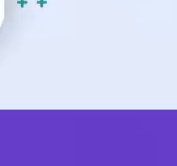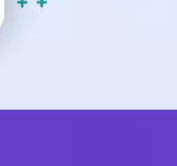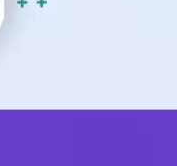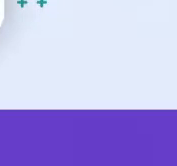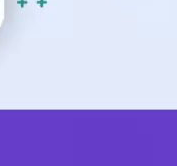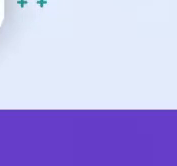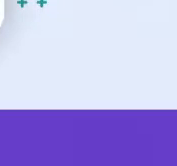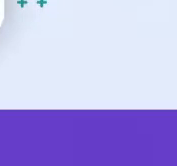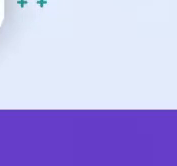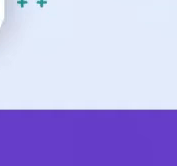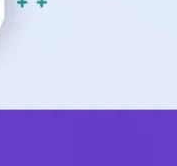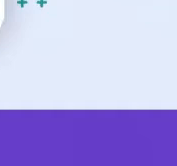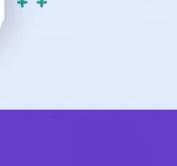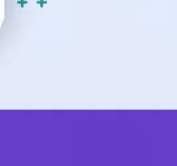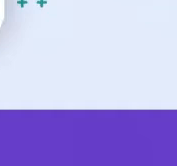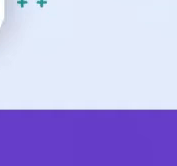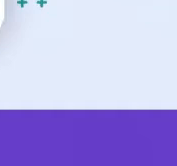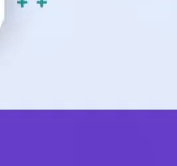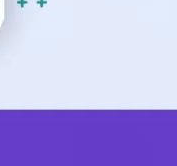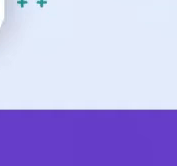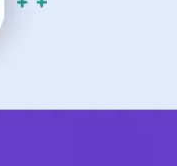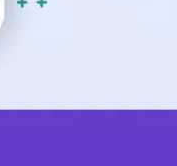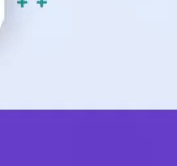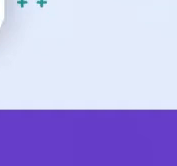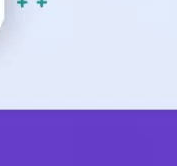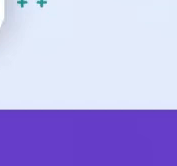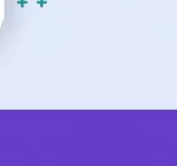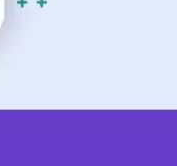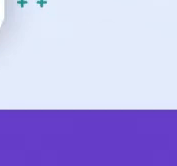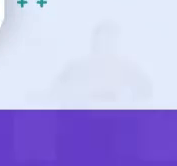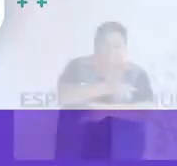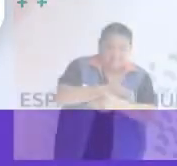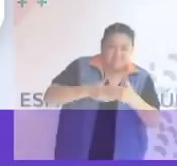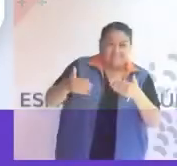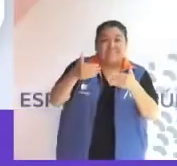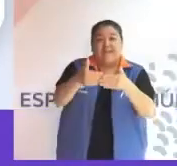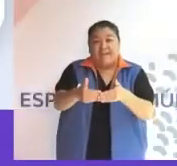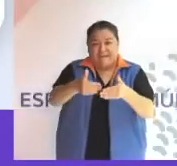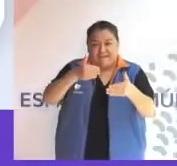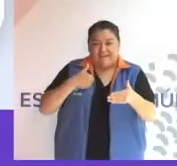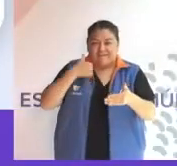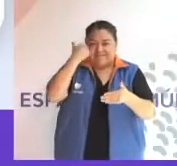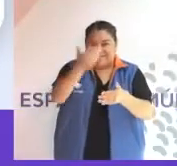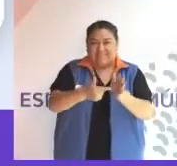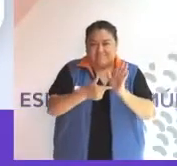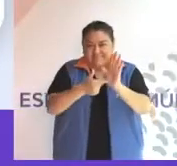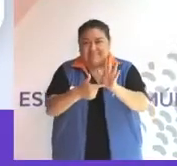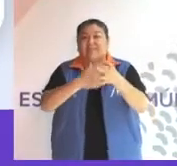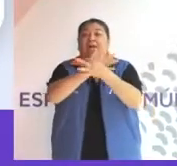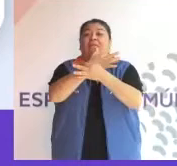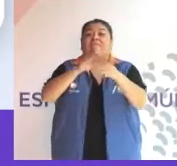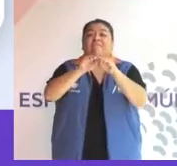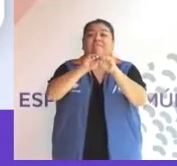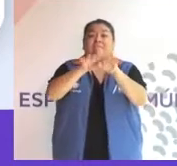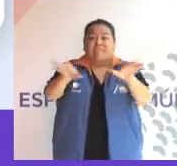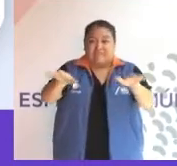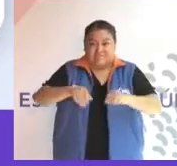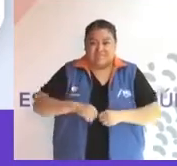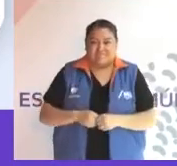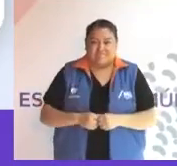antes de nuestro siguiente bloque de conversatorios, vamos a compartirles algunos mensajes que nos están